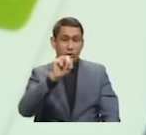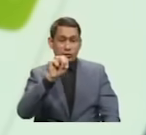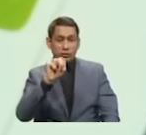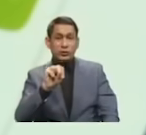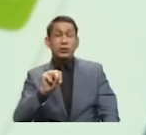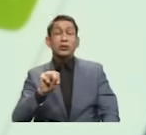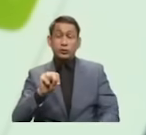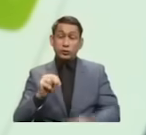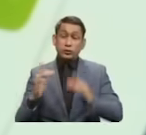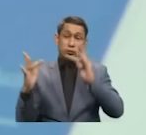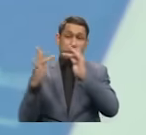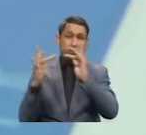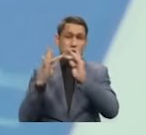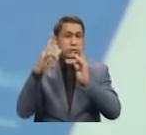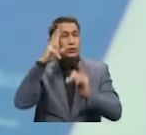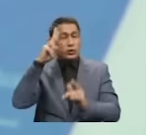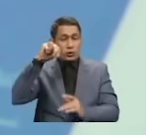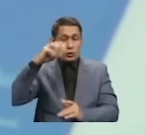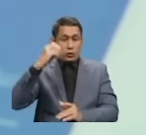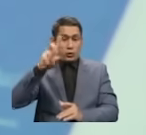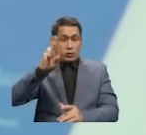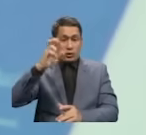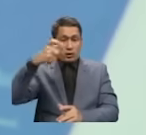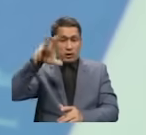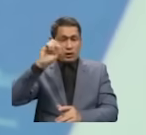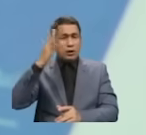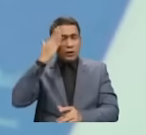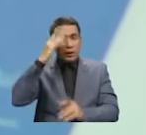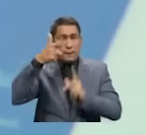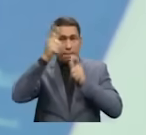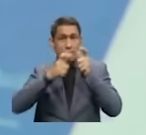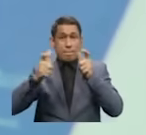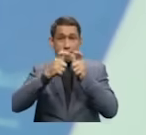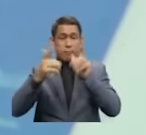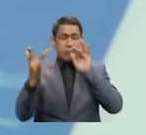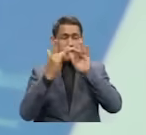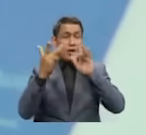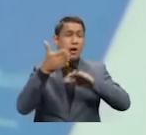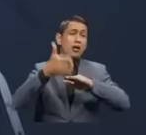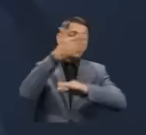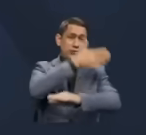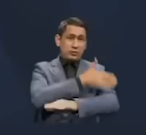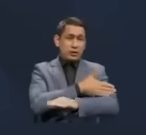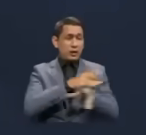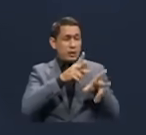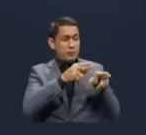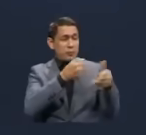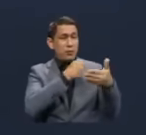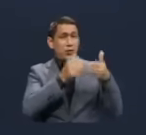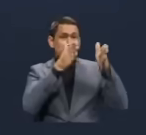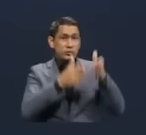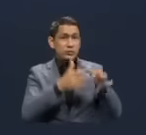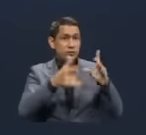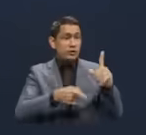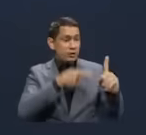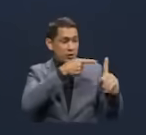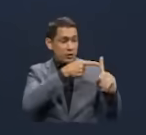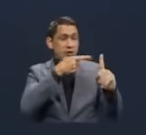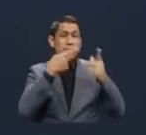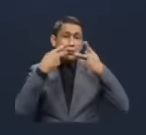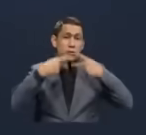mediante los chats por parte de Fiscalía, sino también tiempo atrás. El mismo periodista publicó un